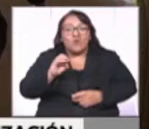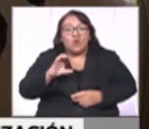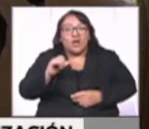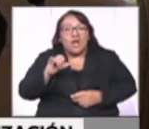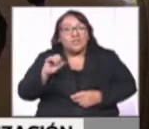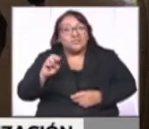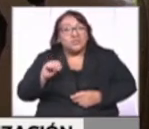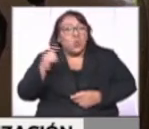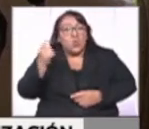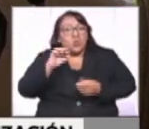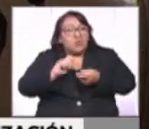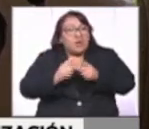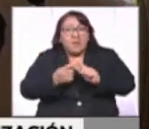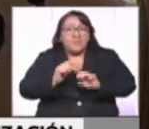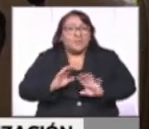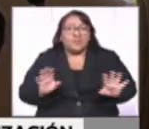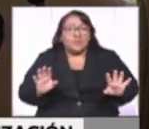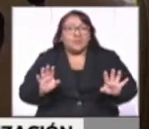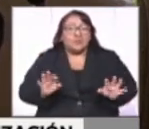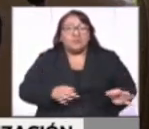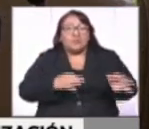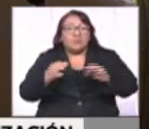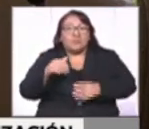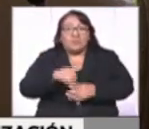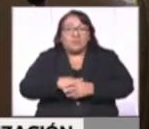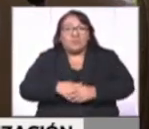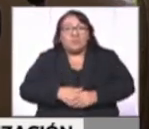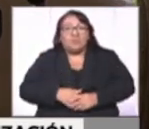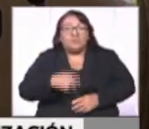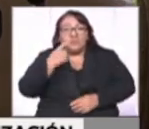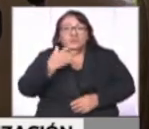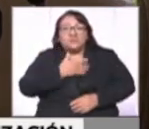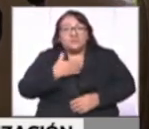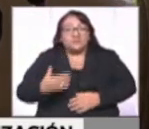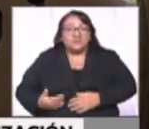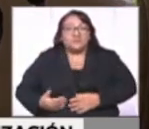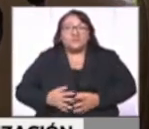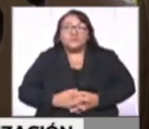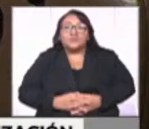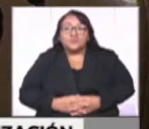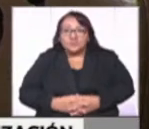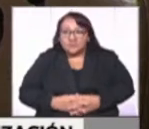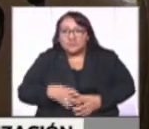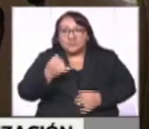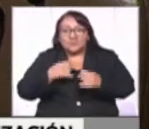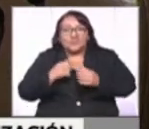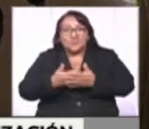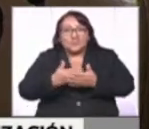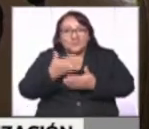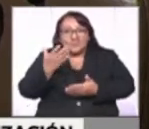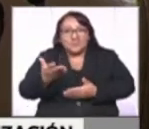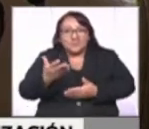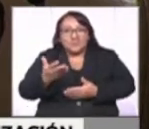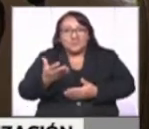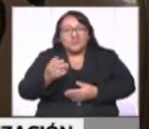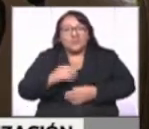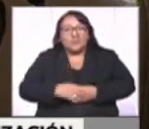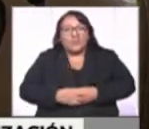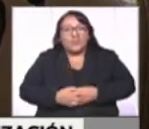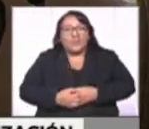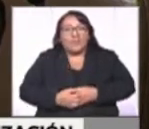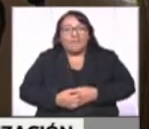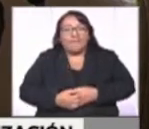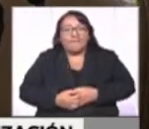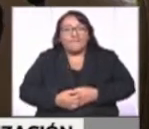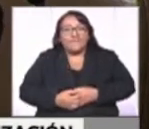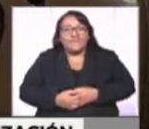ese único cambio pasemos a la votación. Señor presidente, he culminado con la sustentación y por